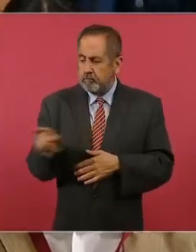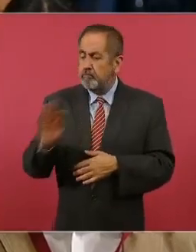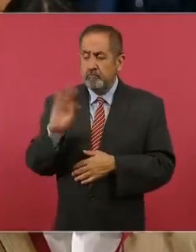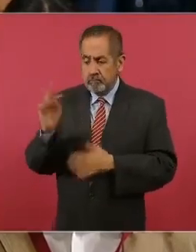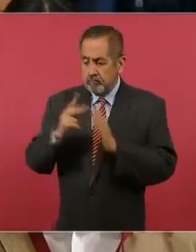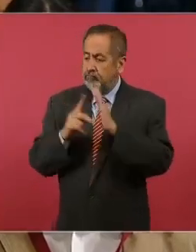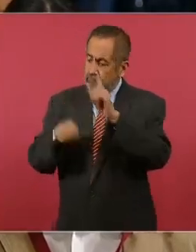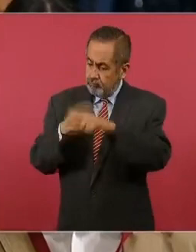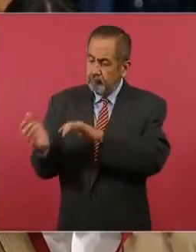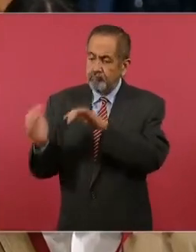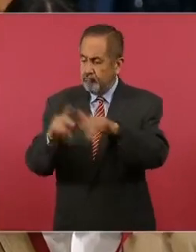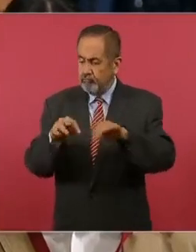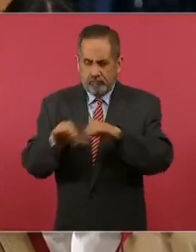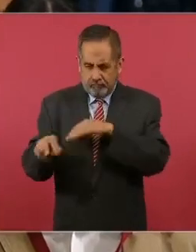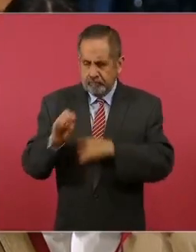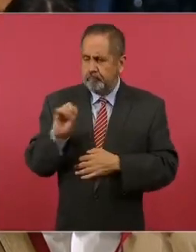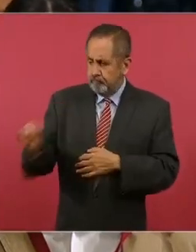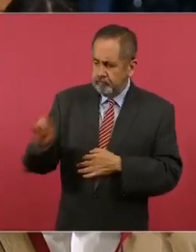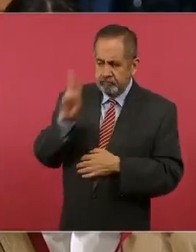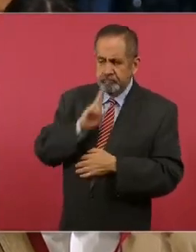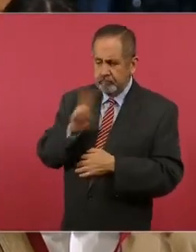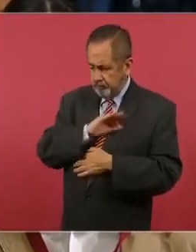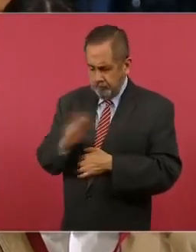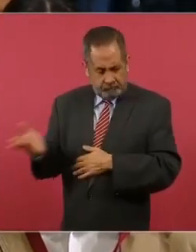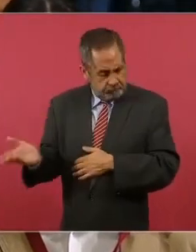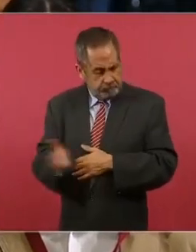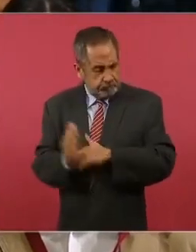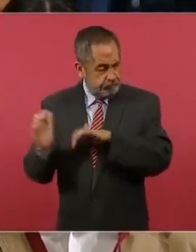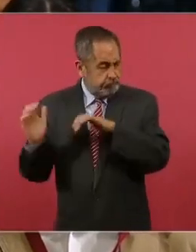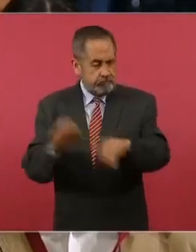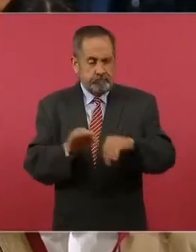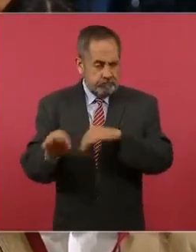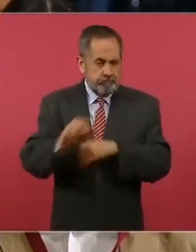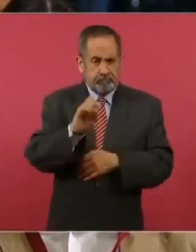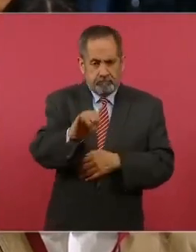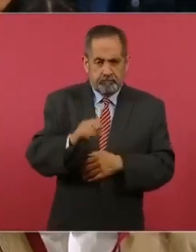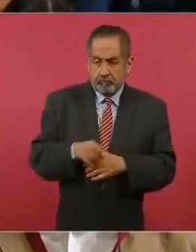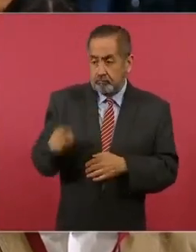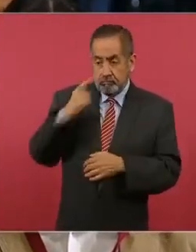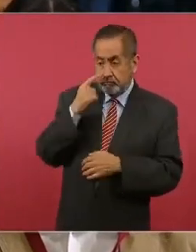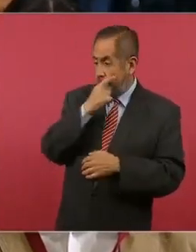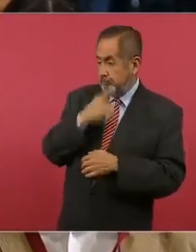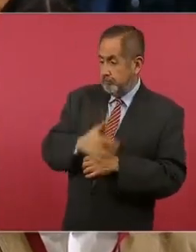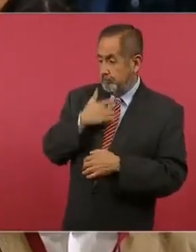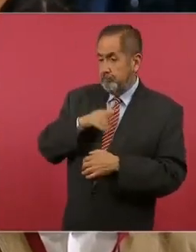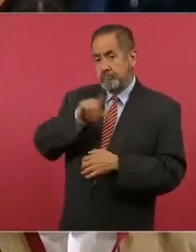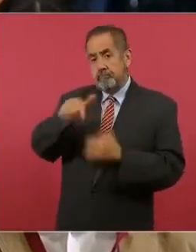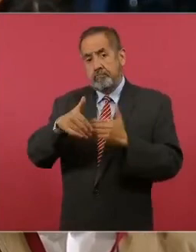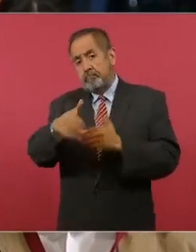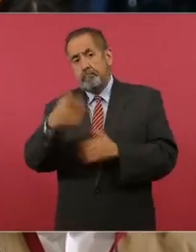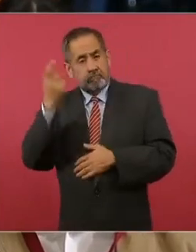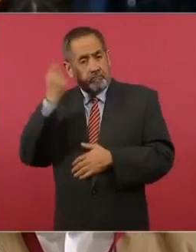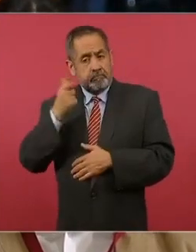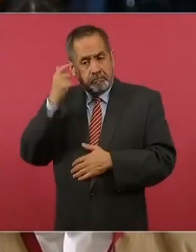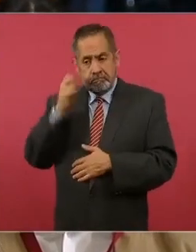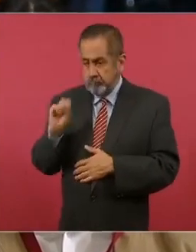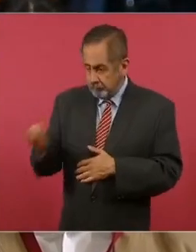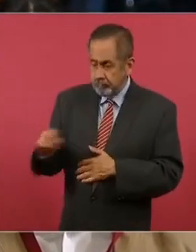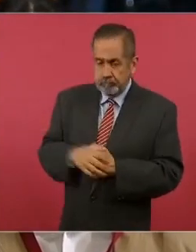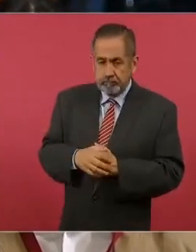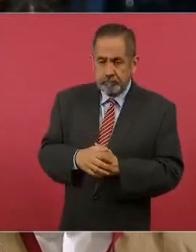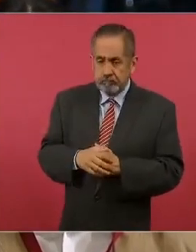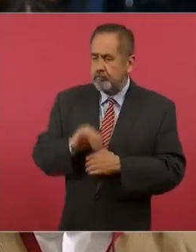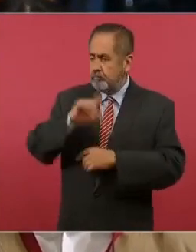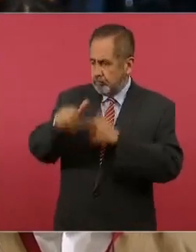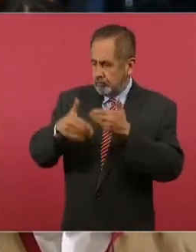reinstalarlo y más adelante incluso la posibilidad de, si él lo deseaba, de poderse jubilar. Quedó en comunicarse en